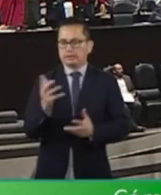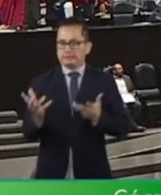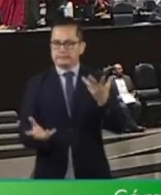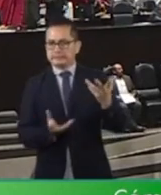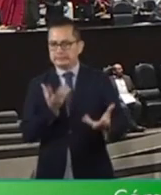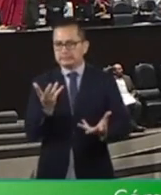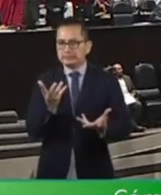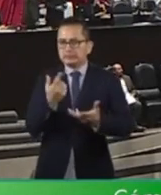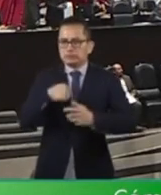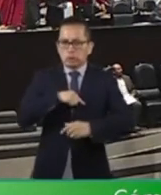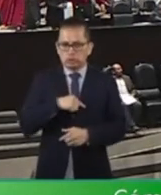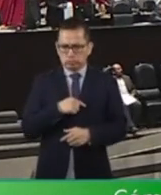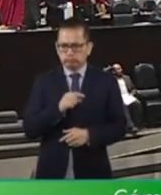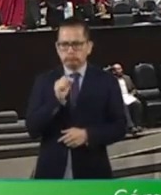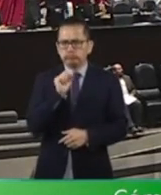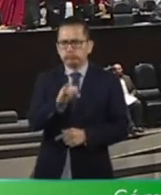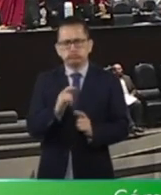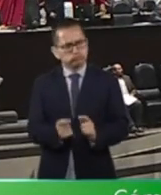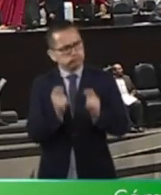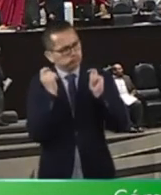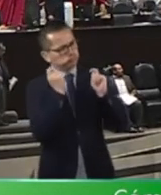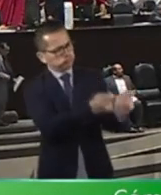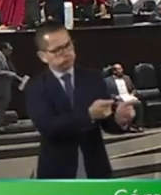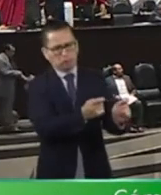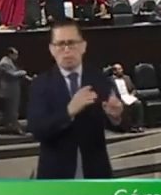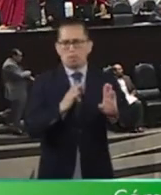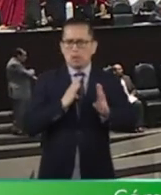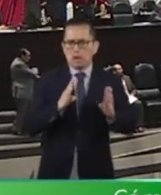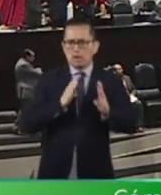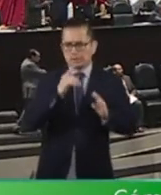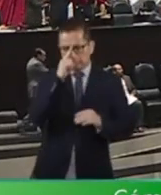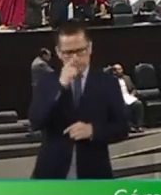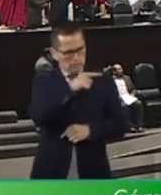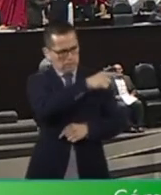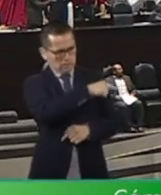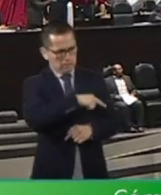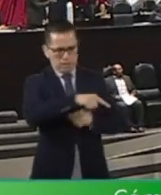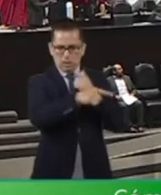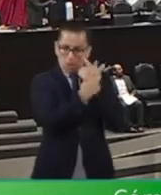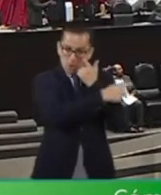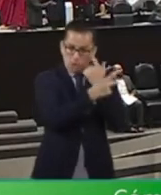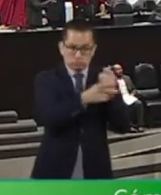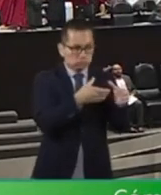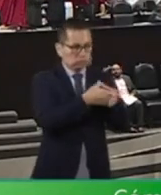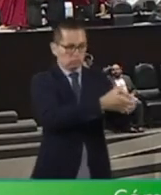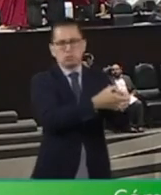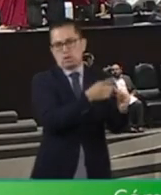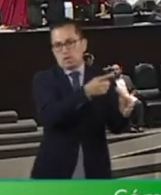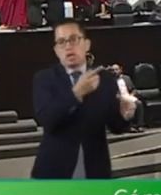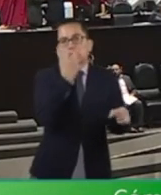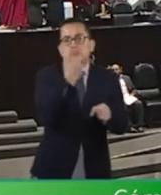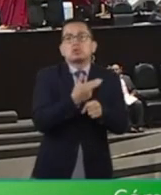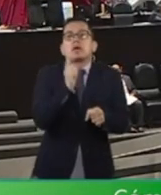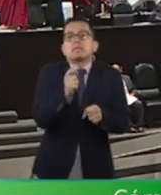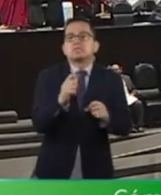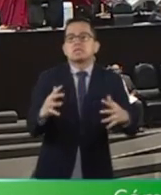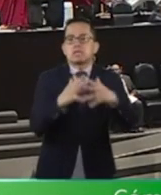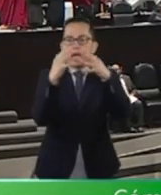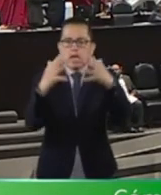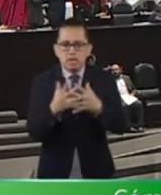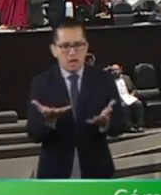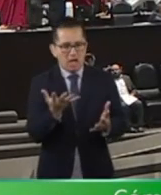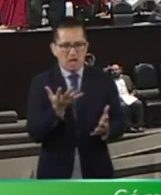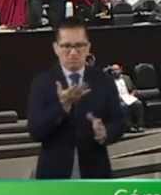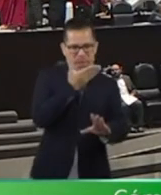si permitimos que las Fuerzas Armadas, cuyo diseño institucional está preparado para la guerra y la represión,